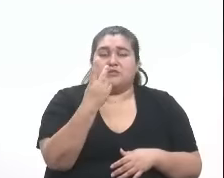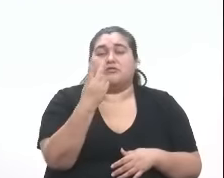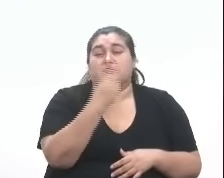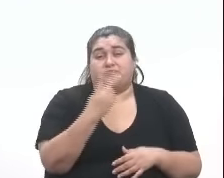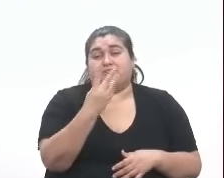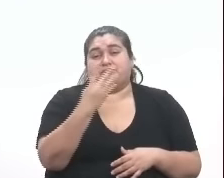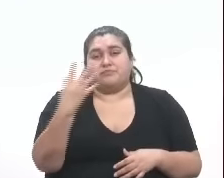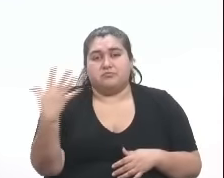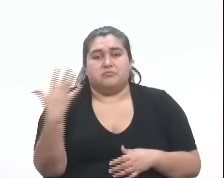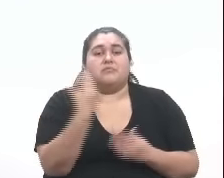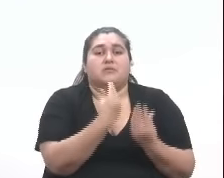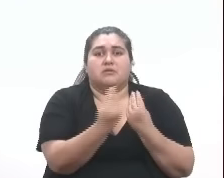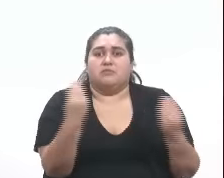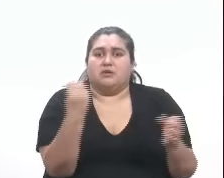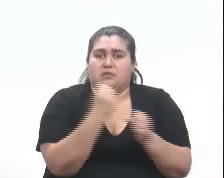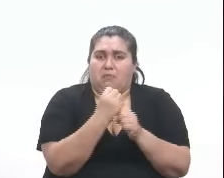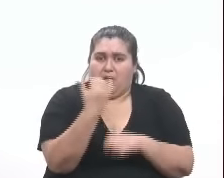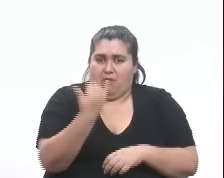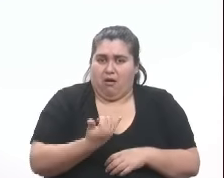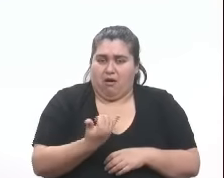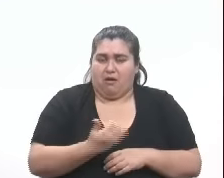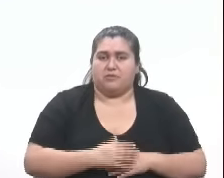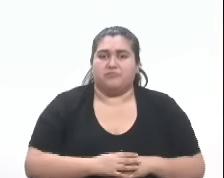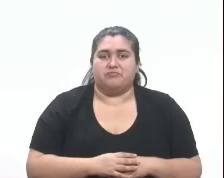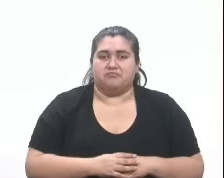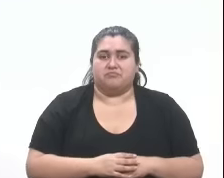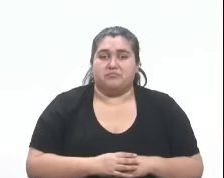1.245.000 puestos de trabajo.